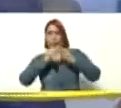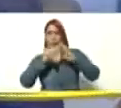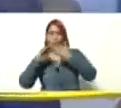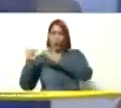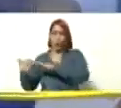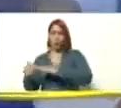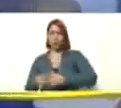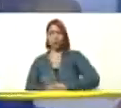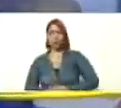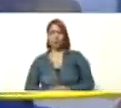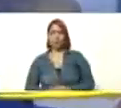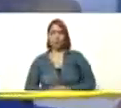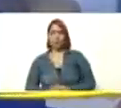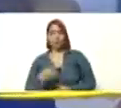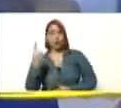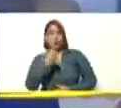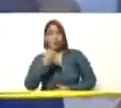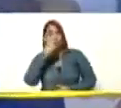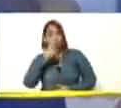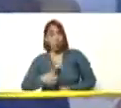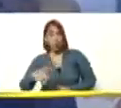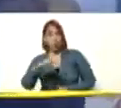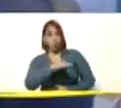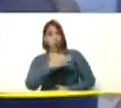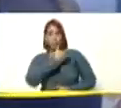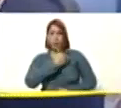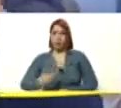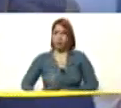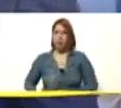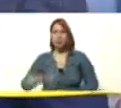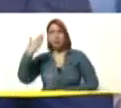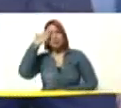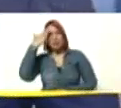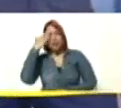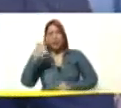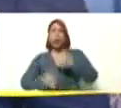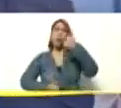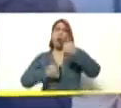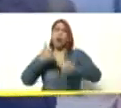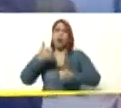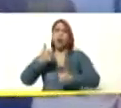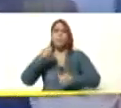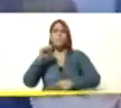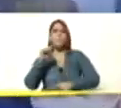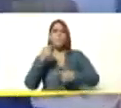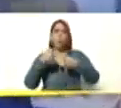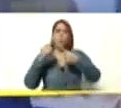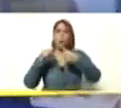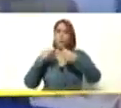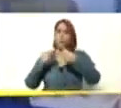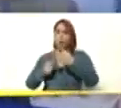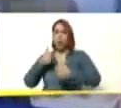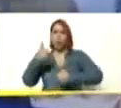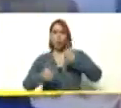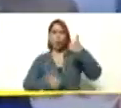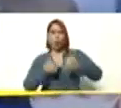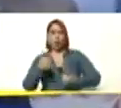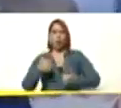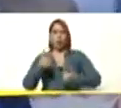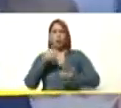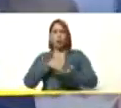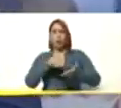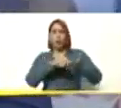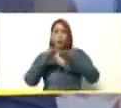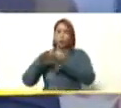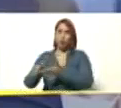comunidad. Solo el pueblo, presidente, sabe cuáles son las prioridades y cuáles son las soluciones más